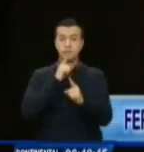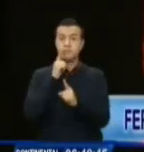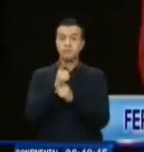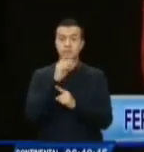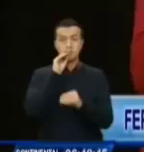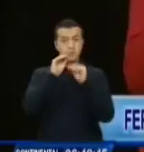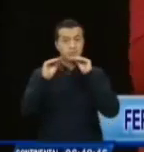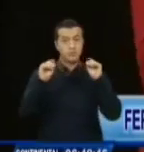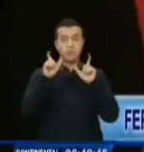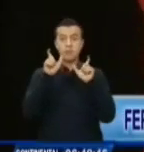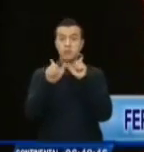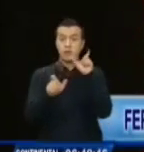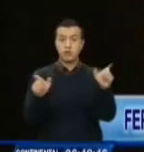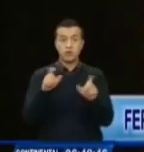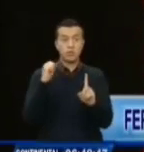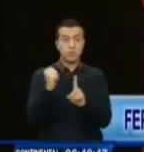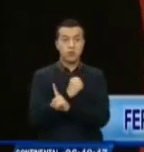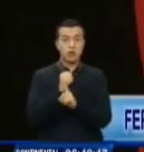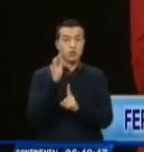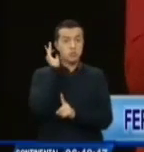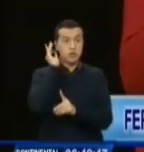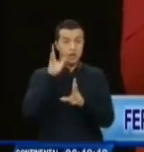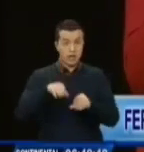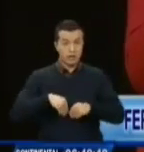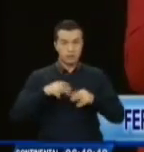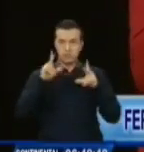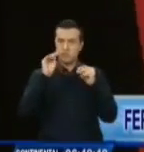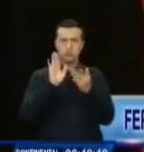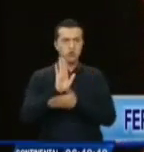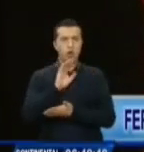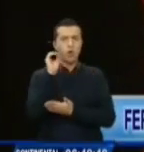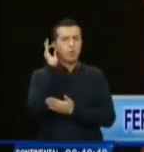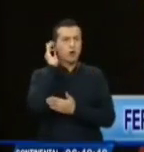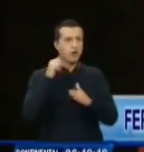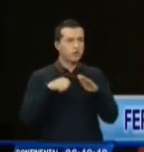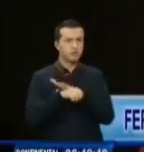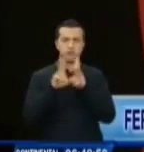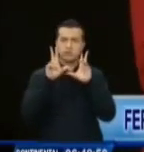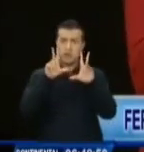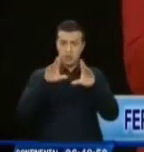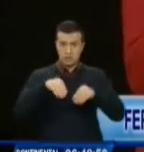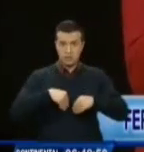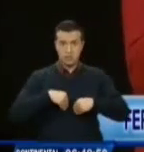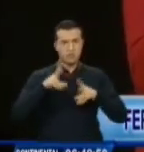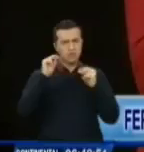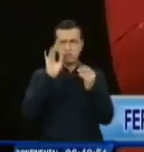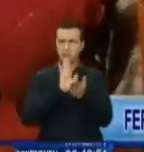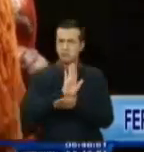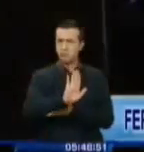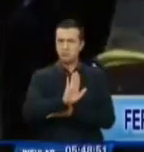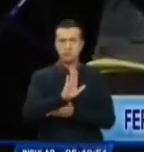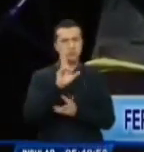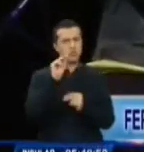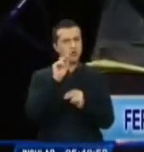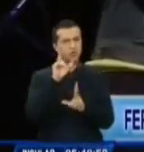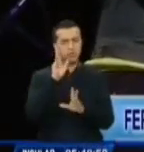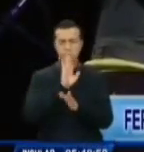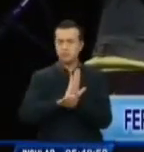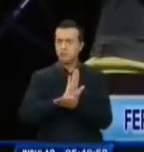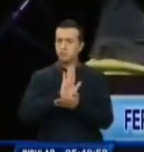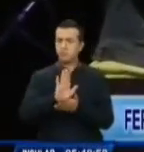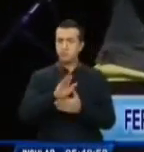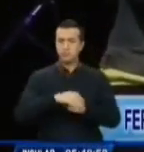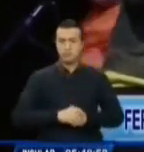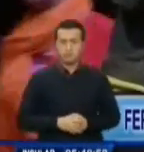este gobierno no tolera la violencia y el asesinato contra mujeres por su condición de ser mujeres. Tenemos el